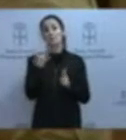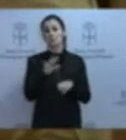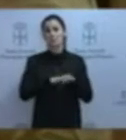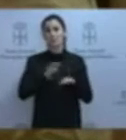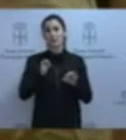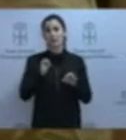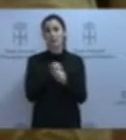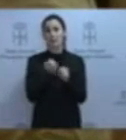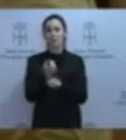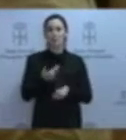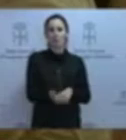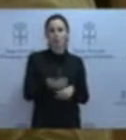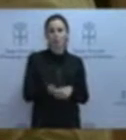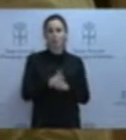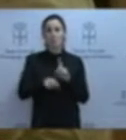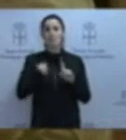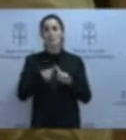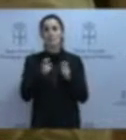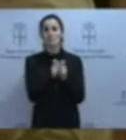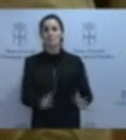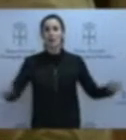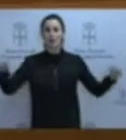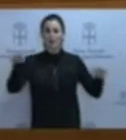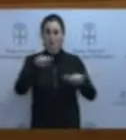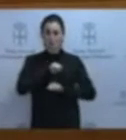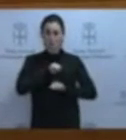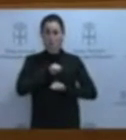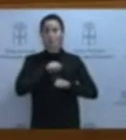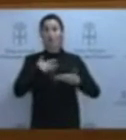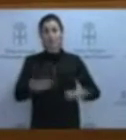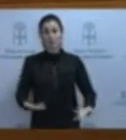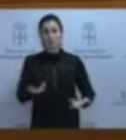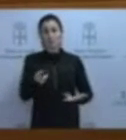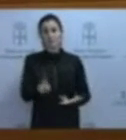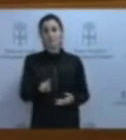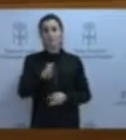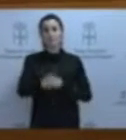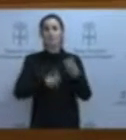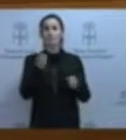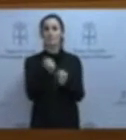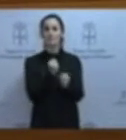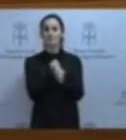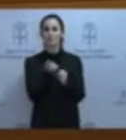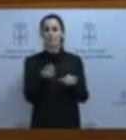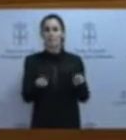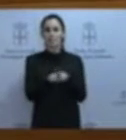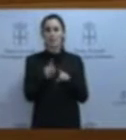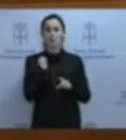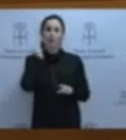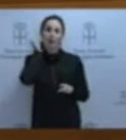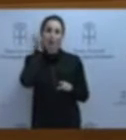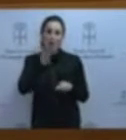el desempleo, pues bien, las reformas laborales también jugaron al tema de los años de